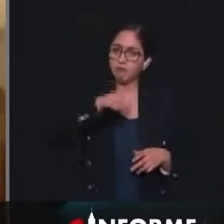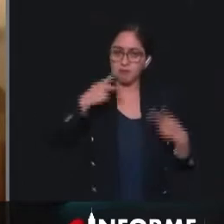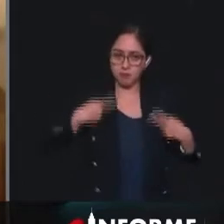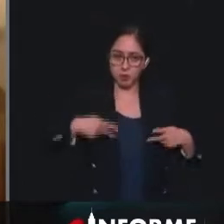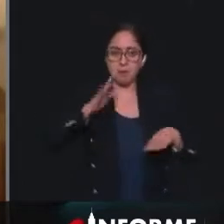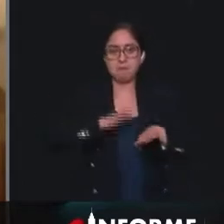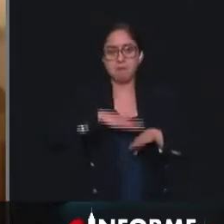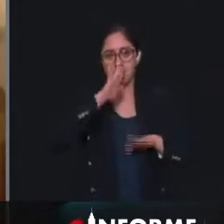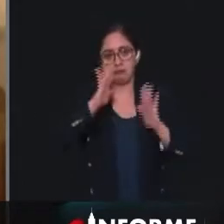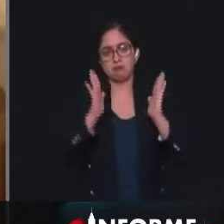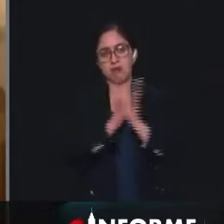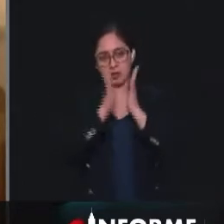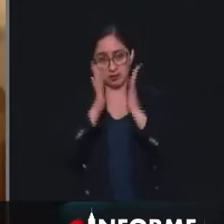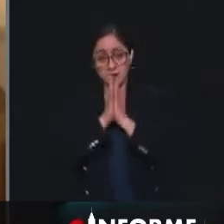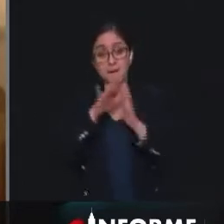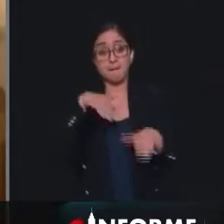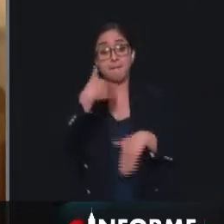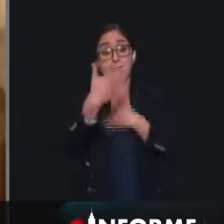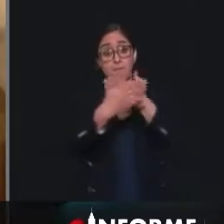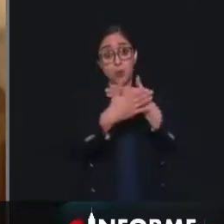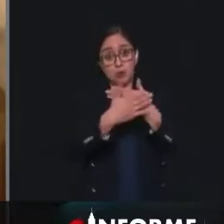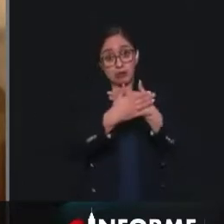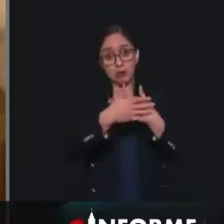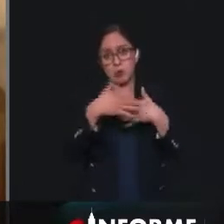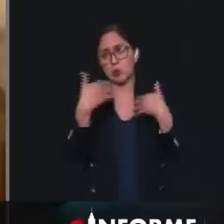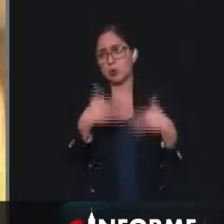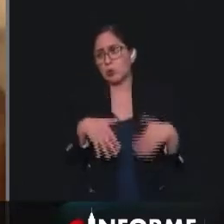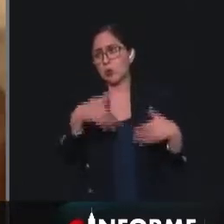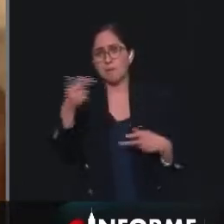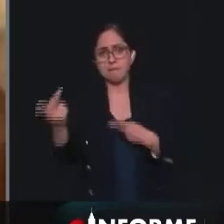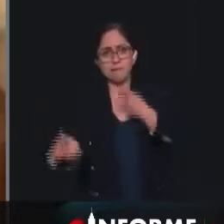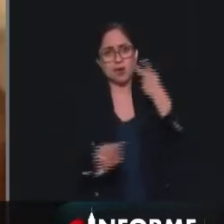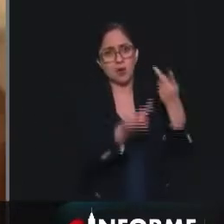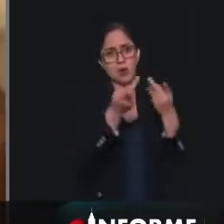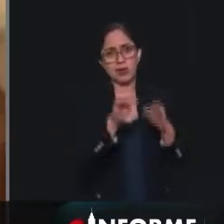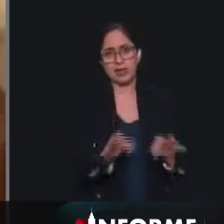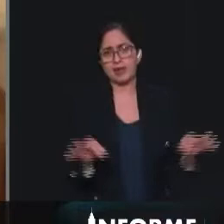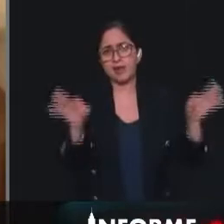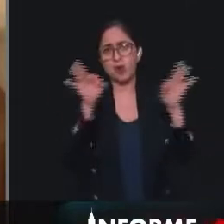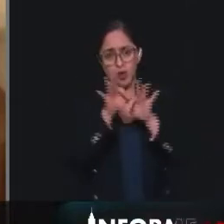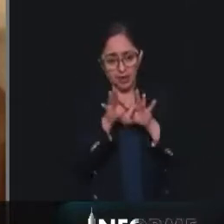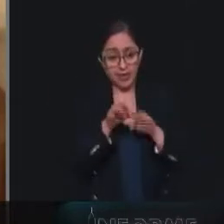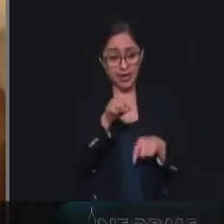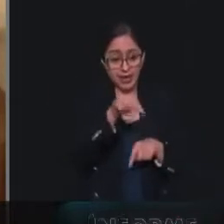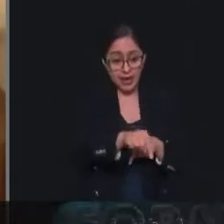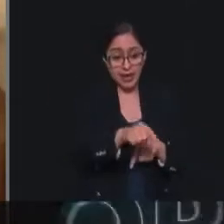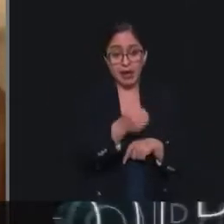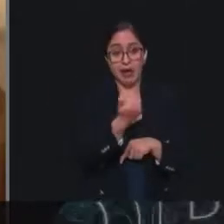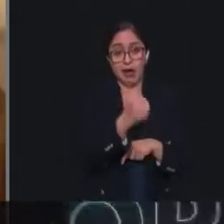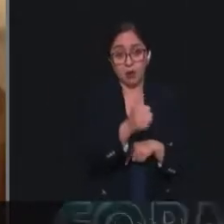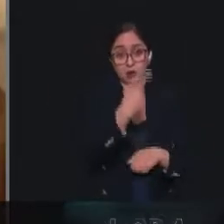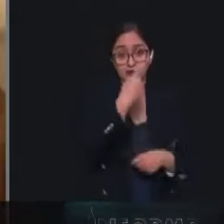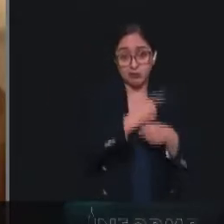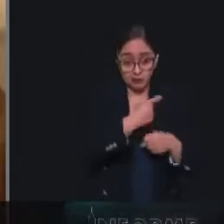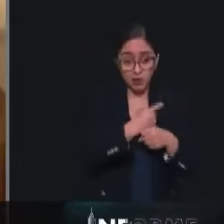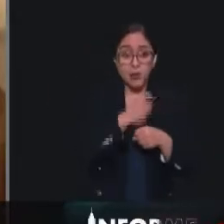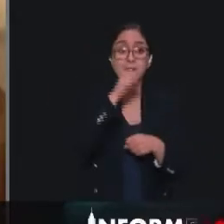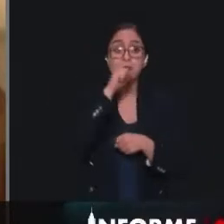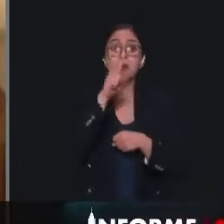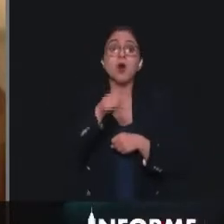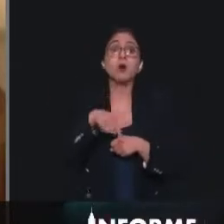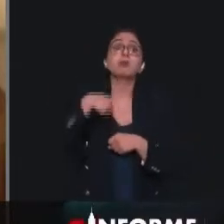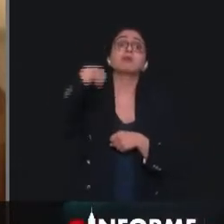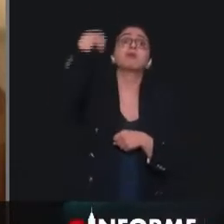vienen 2 consultas importantísimas, ¿no? Esta y la del año que viene. Y creo que en esa hay que